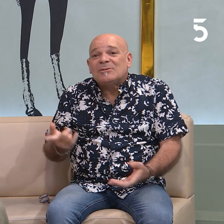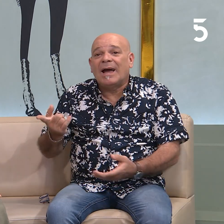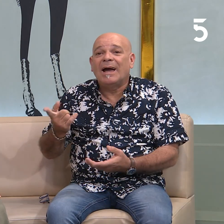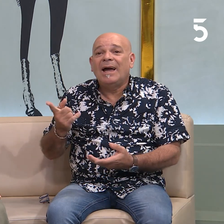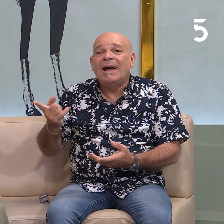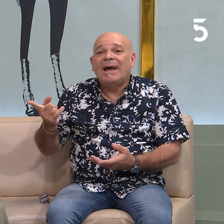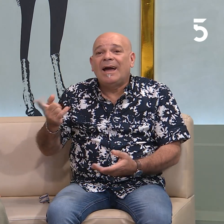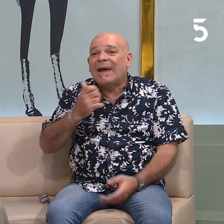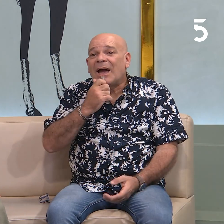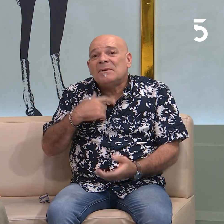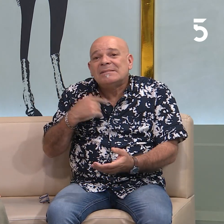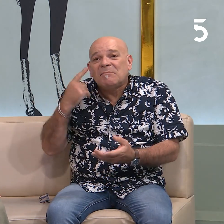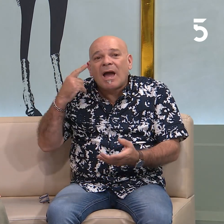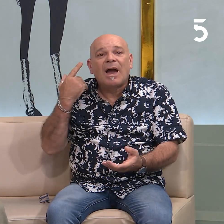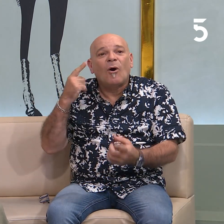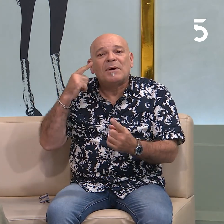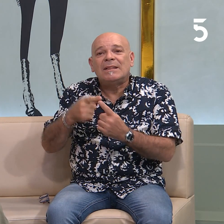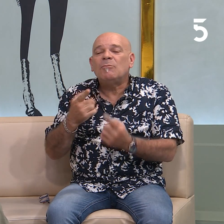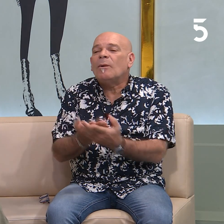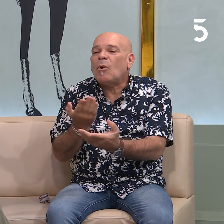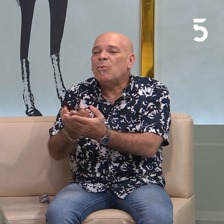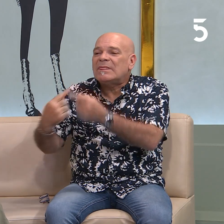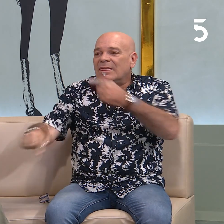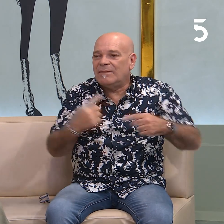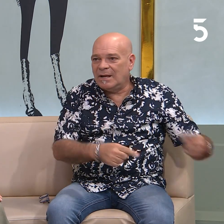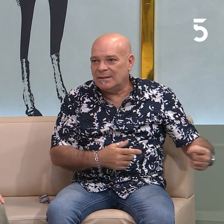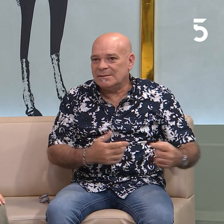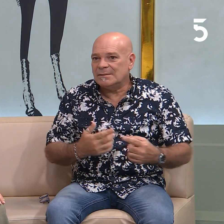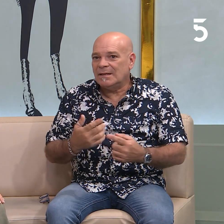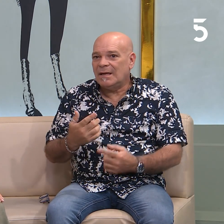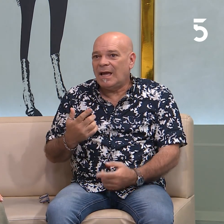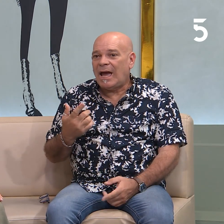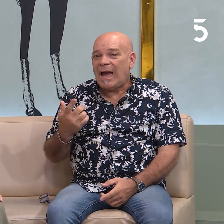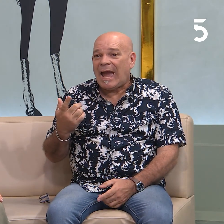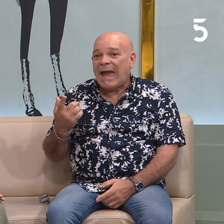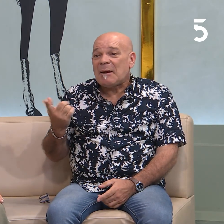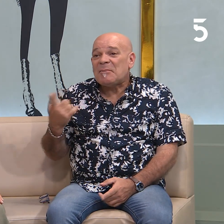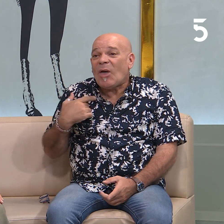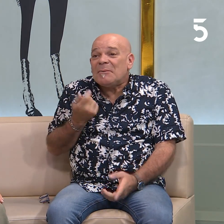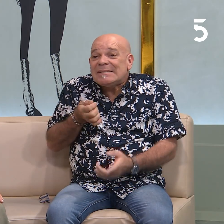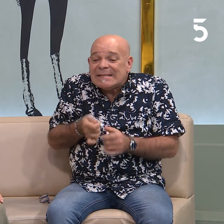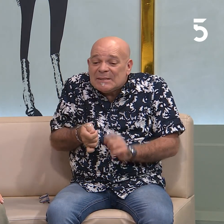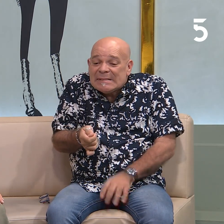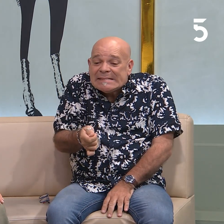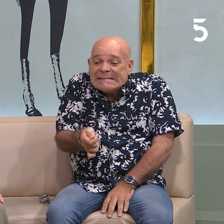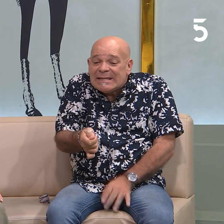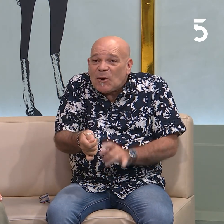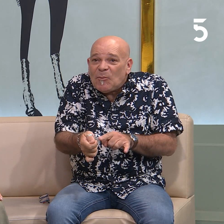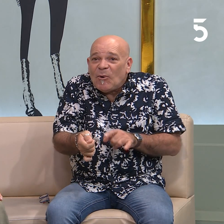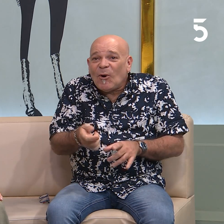La verdad es que Gabriel, son propuestas diferentes. Gabriel